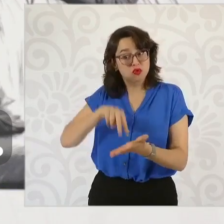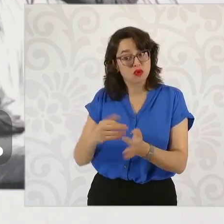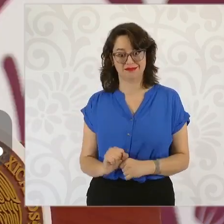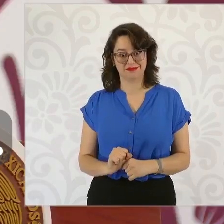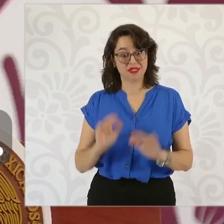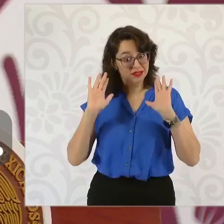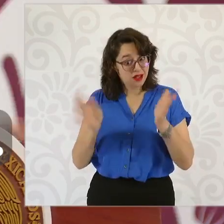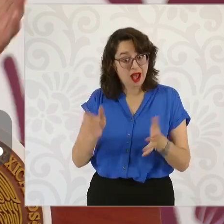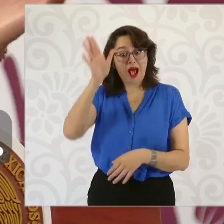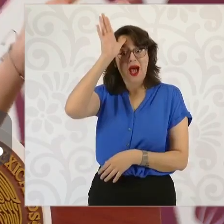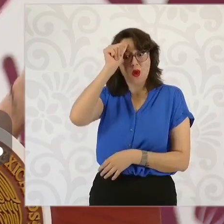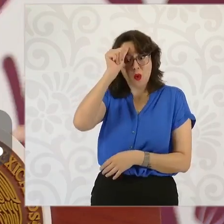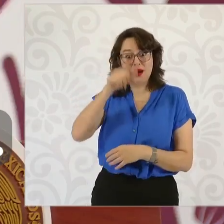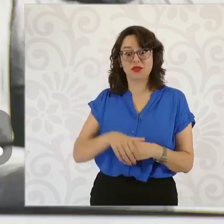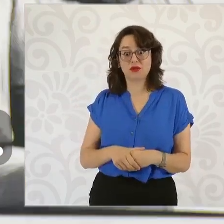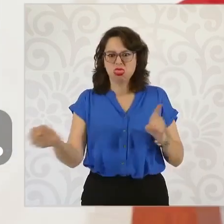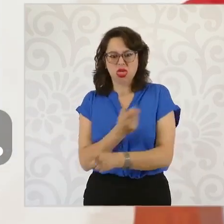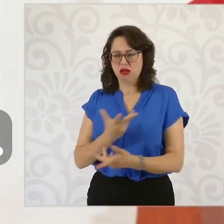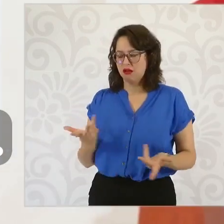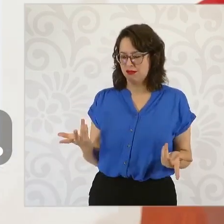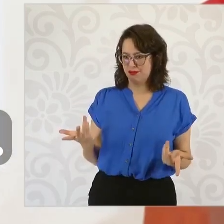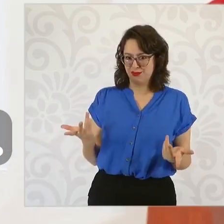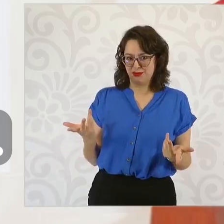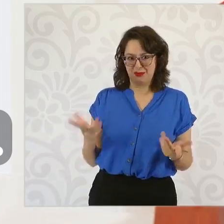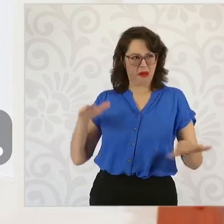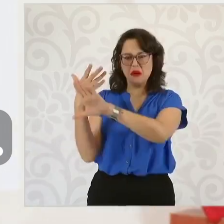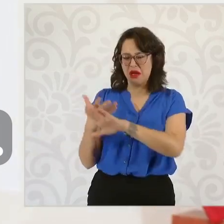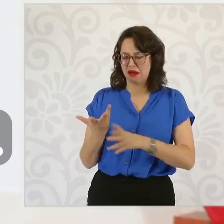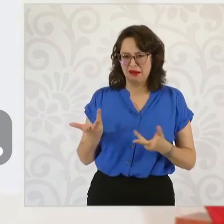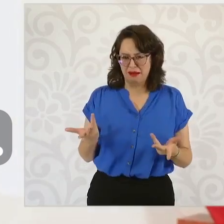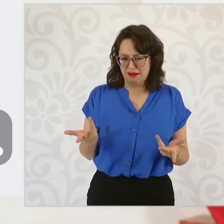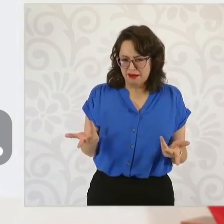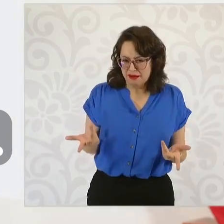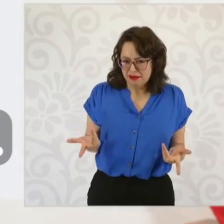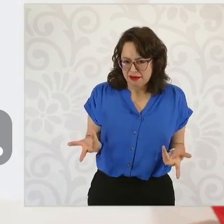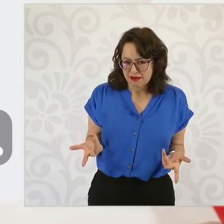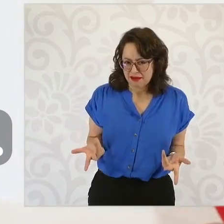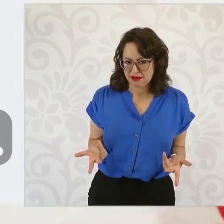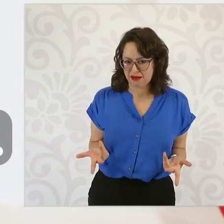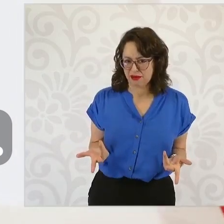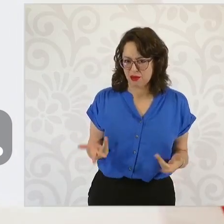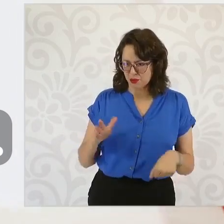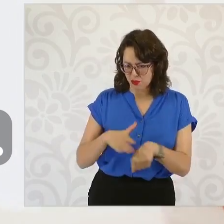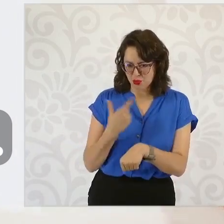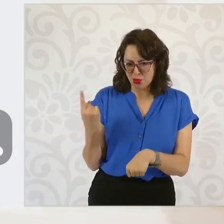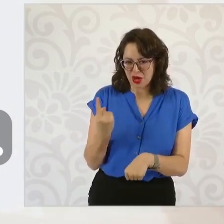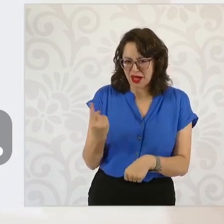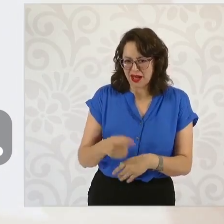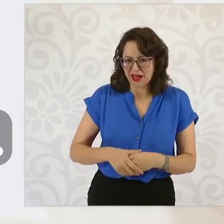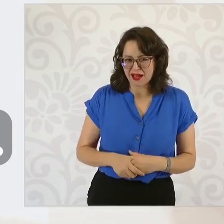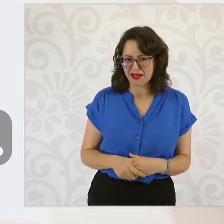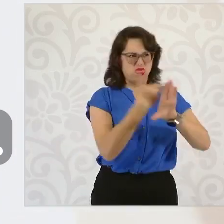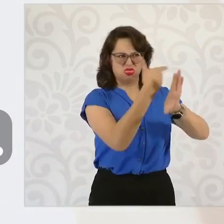haber golpeado reporteros, afectado como afectaron a muchos ciudadanos de